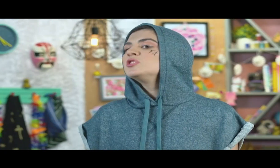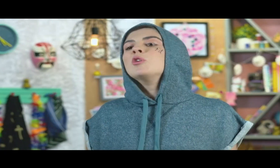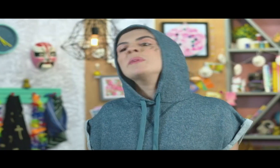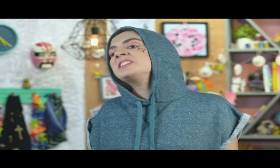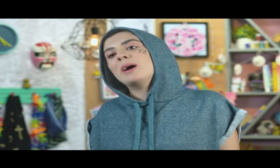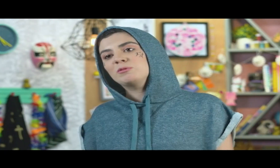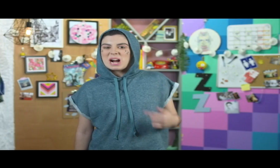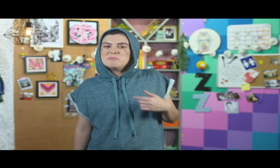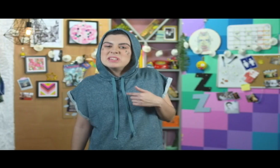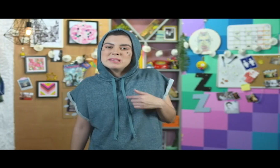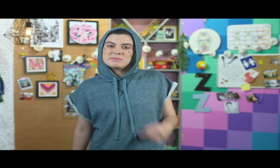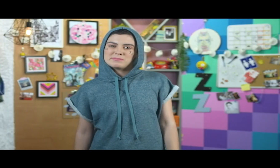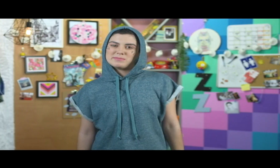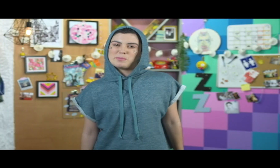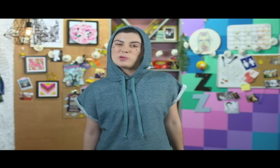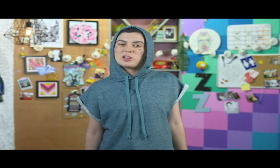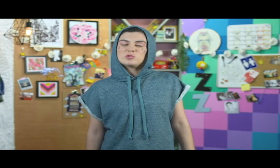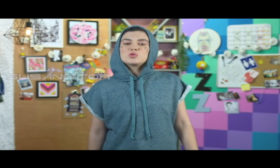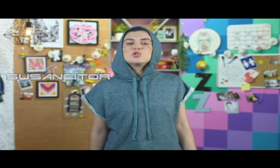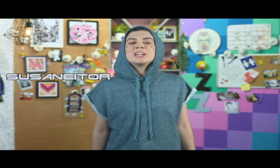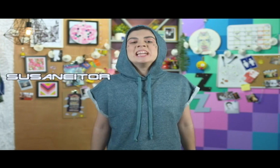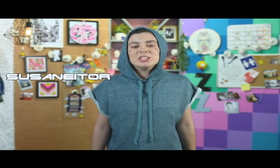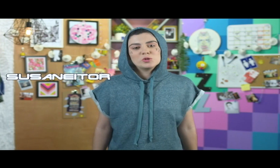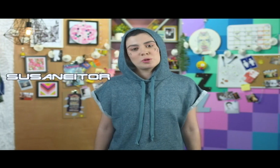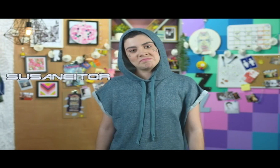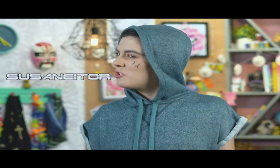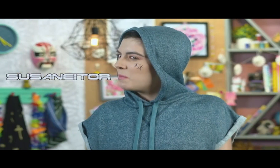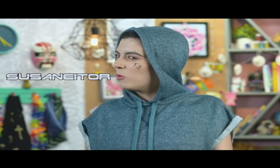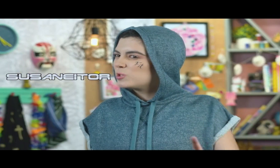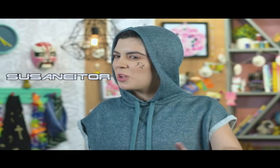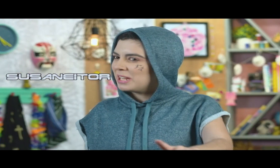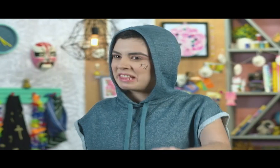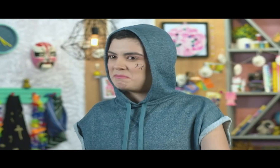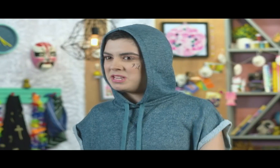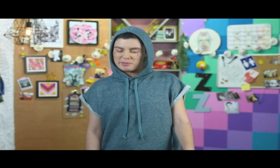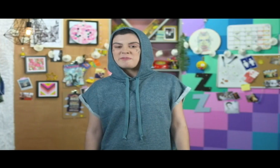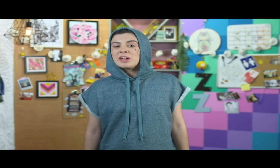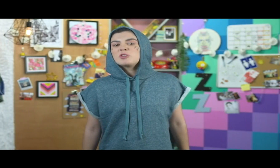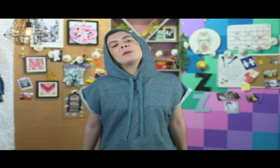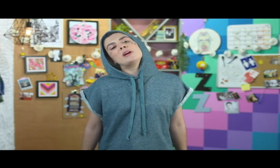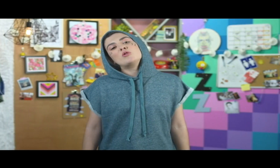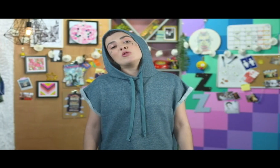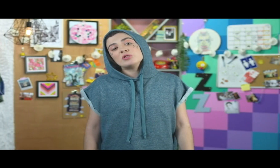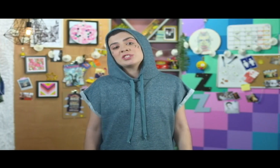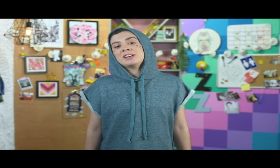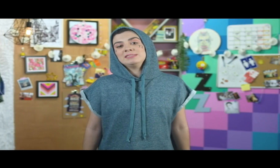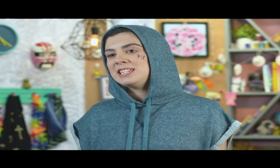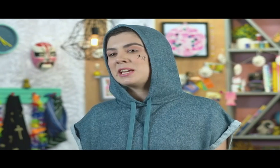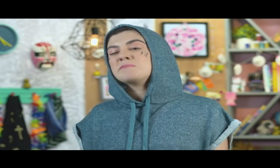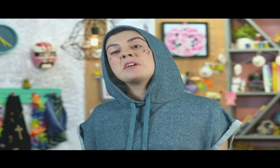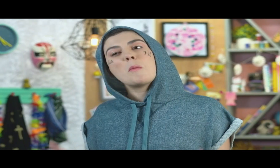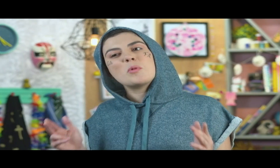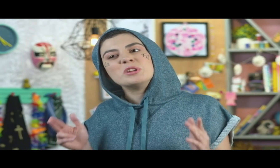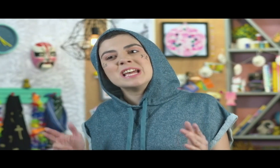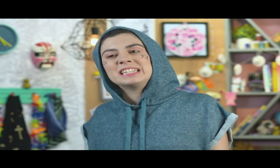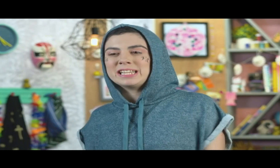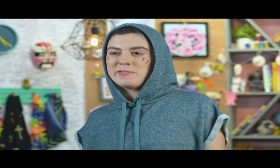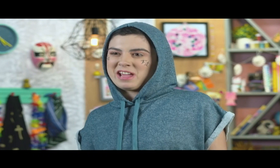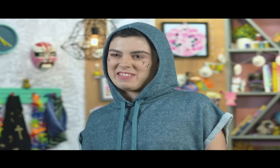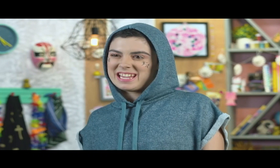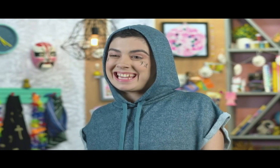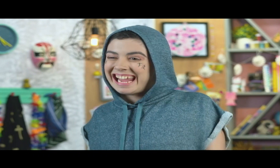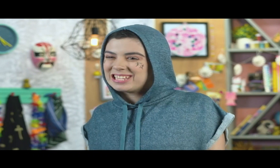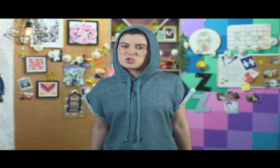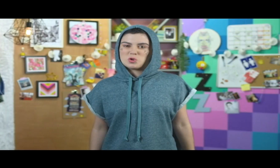Yo no me llamo. A mí me apodaron Susanator. No me gusta hablar de mí. Prefiero que me conozcan, que mi